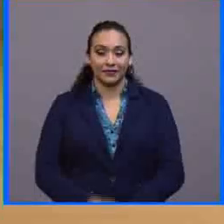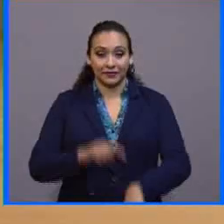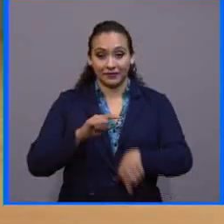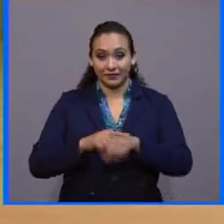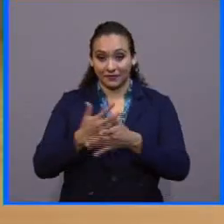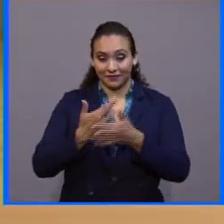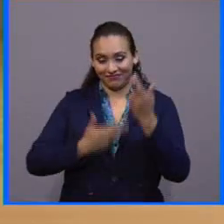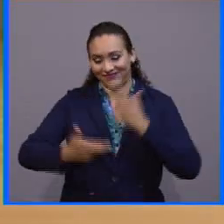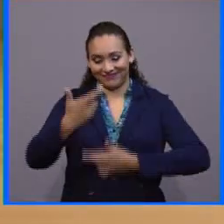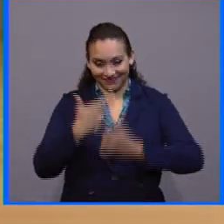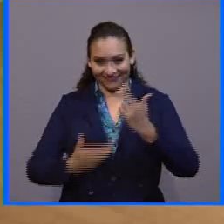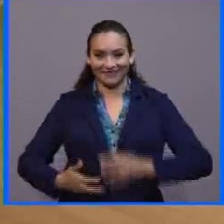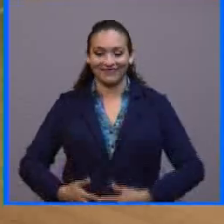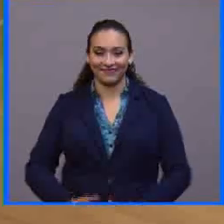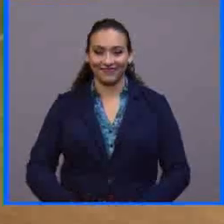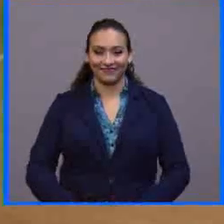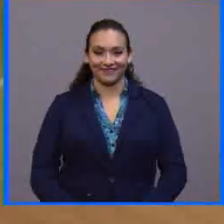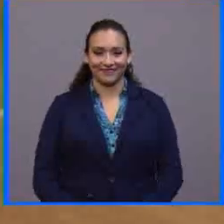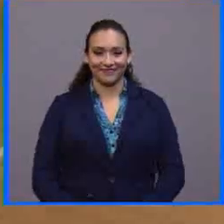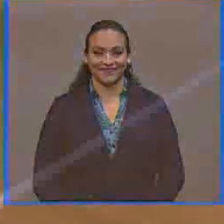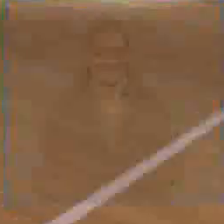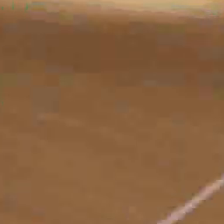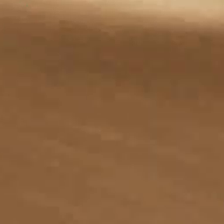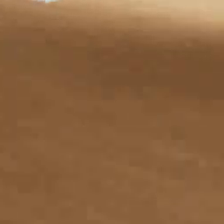Pausa y volvemos con más.